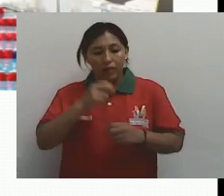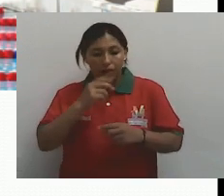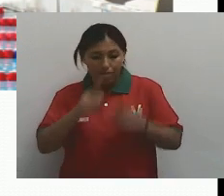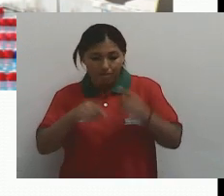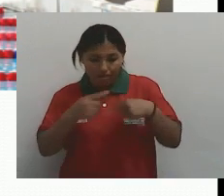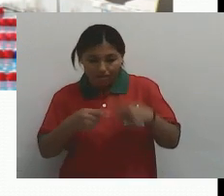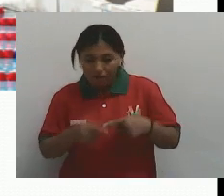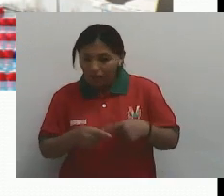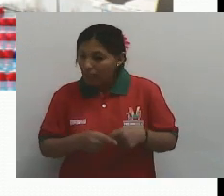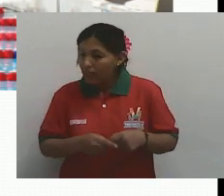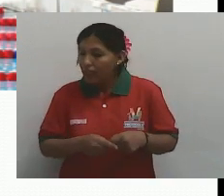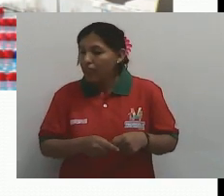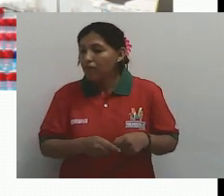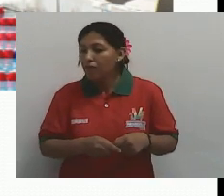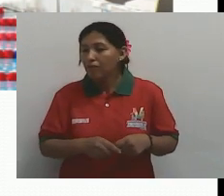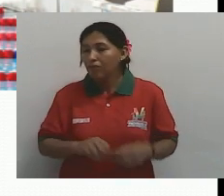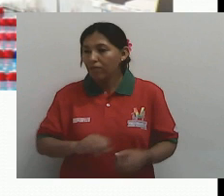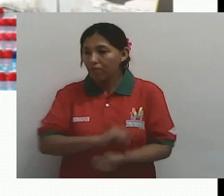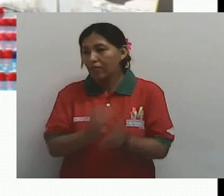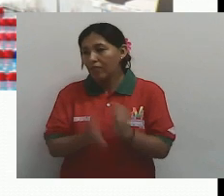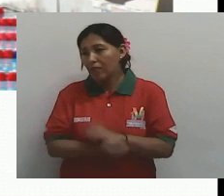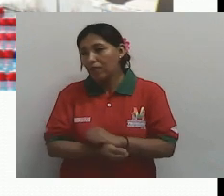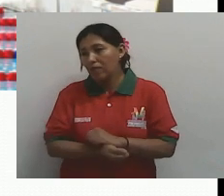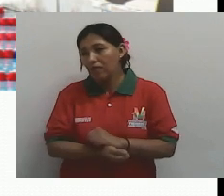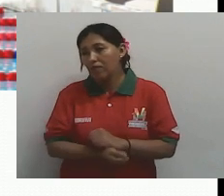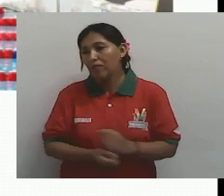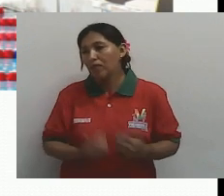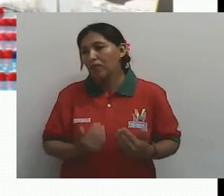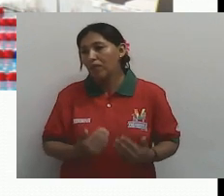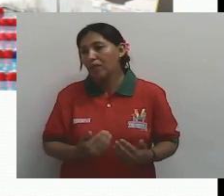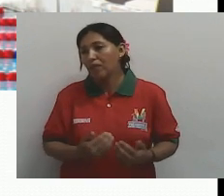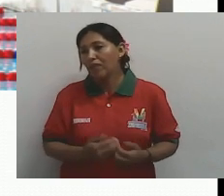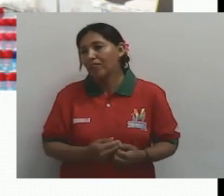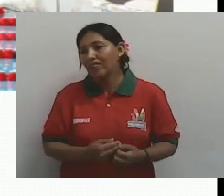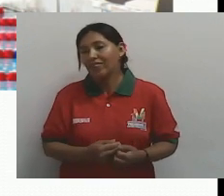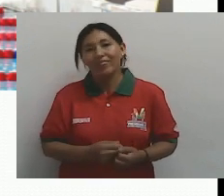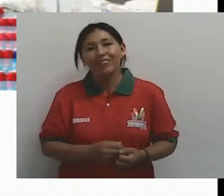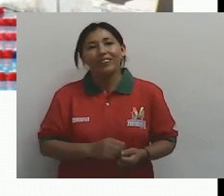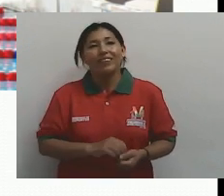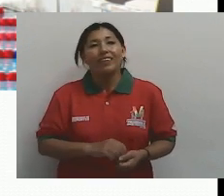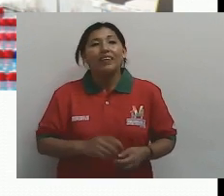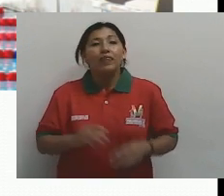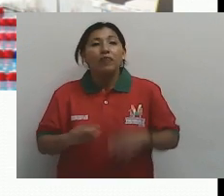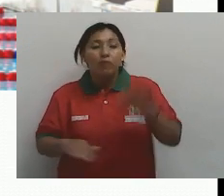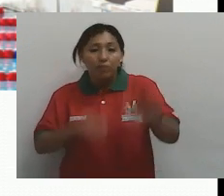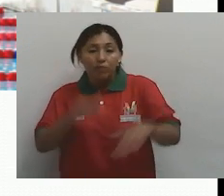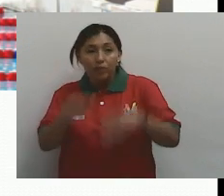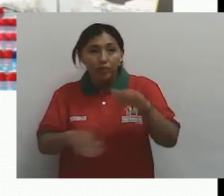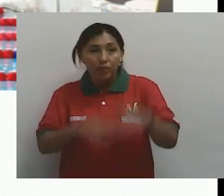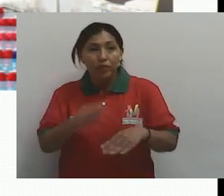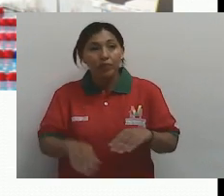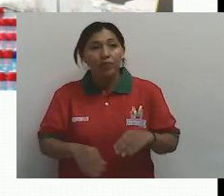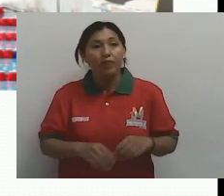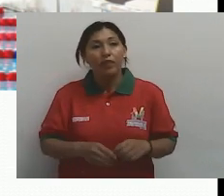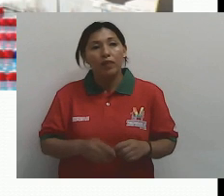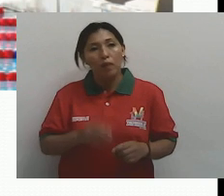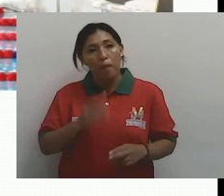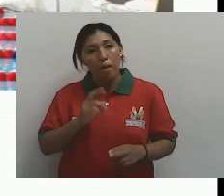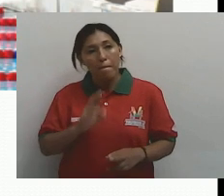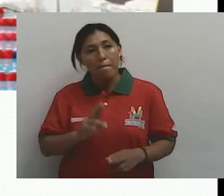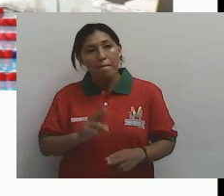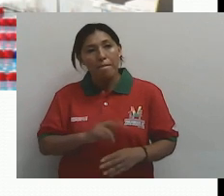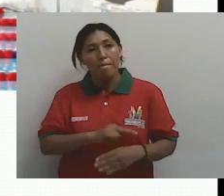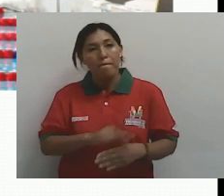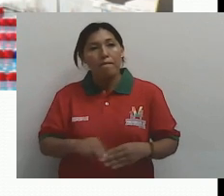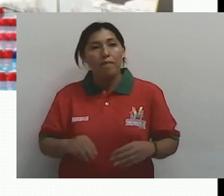conducta del encuentro. FINA es la Federación Internacional de Natación por la cual estamos regidos. Es